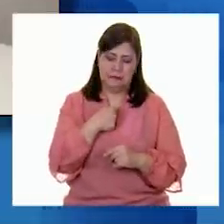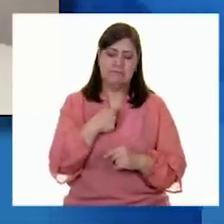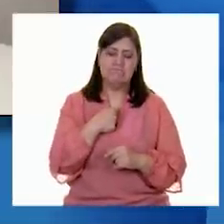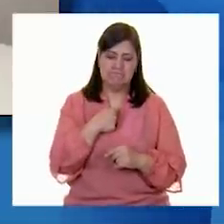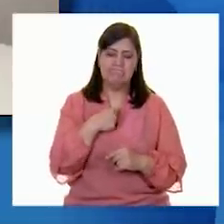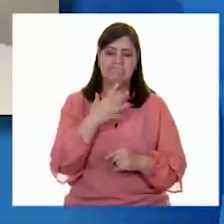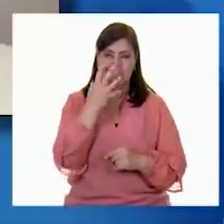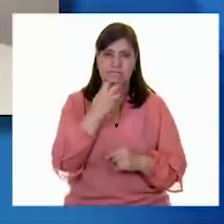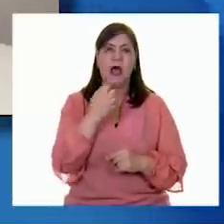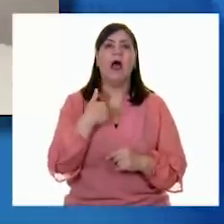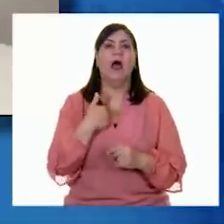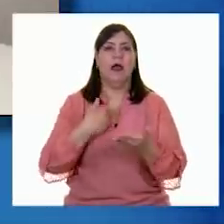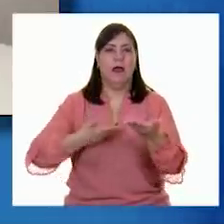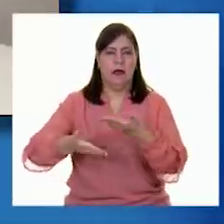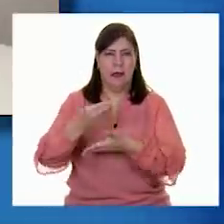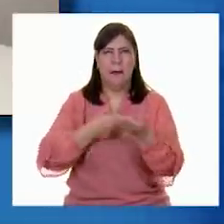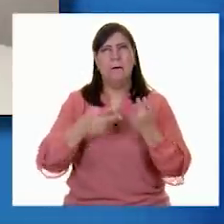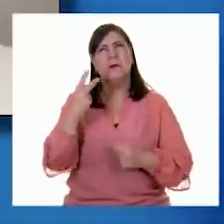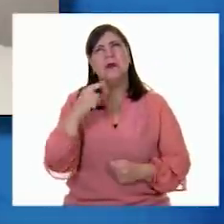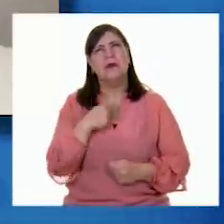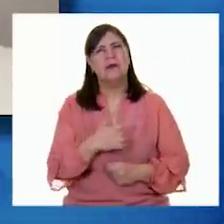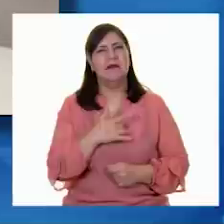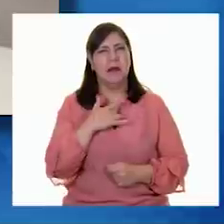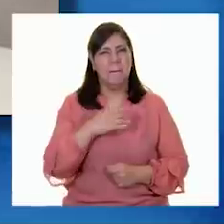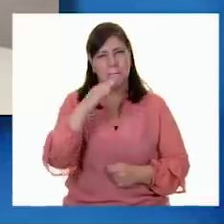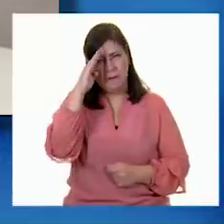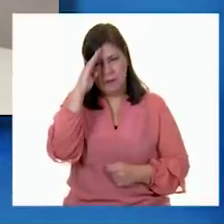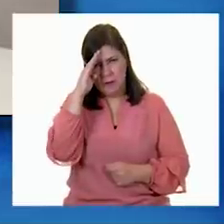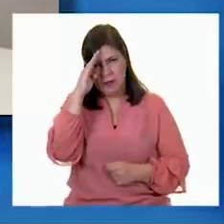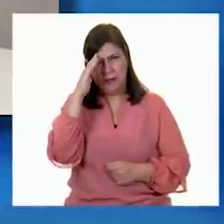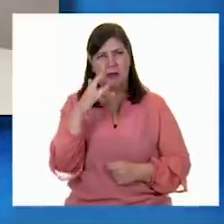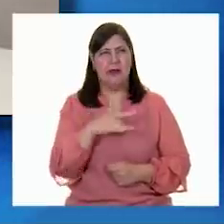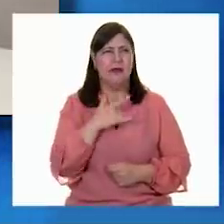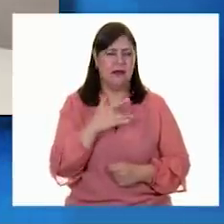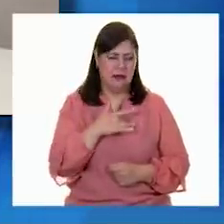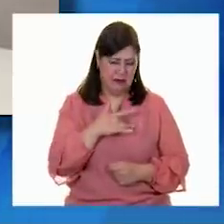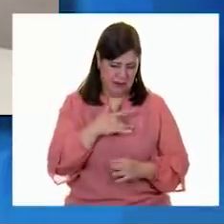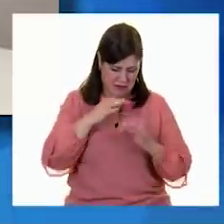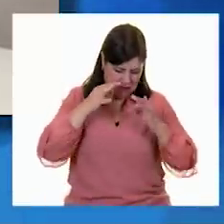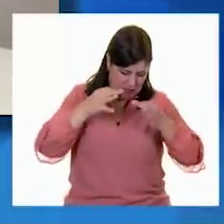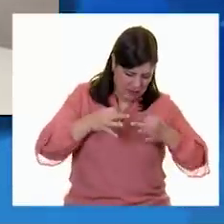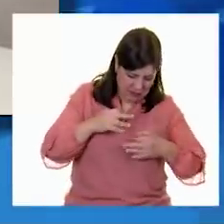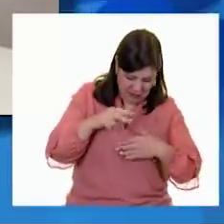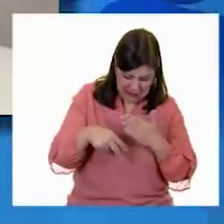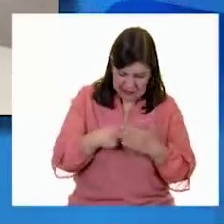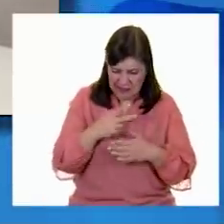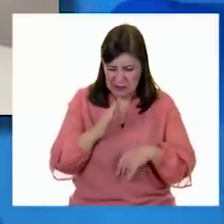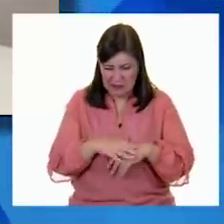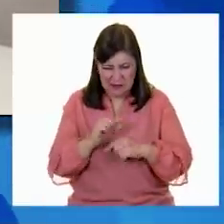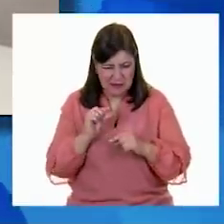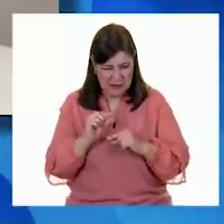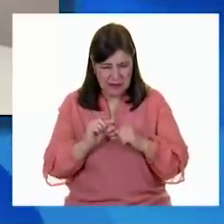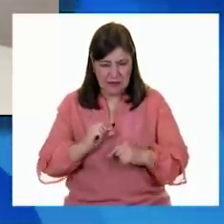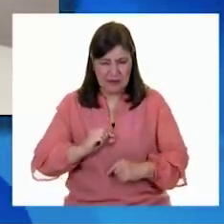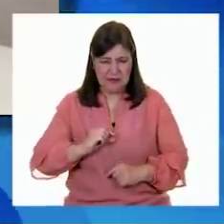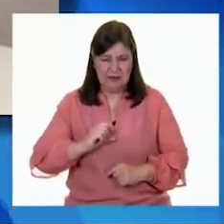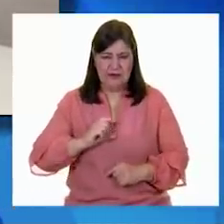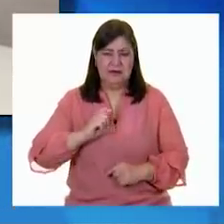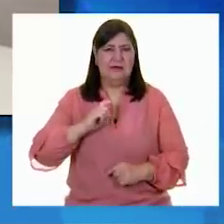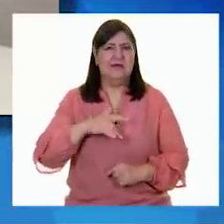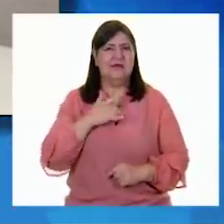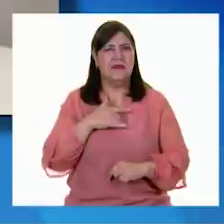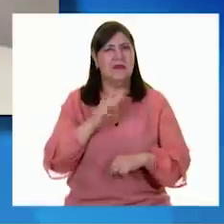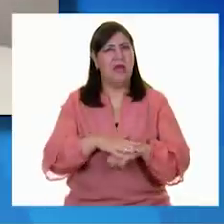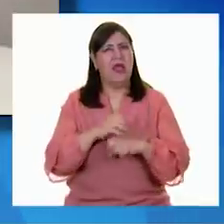compartirlo. Pero pienso que esto que estoy percibiendo en mí es algo más intenso o fuerte que